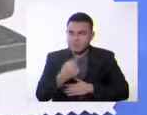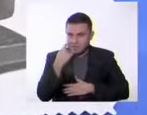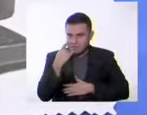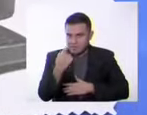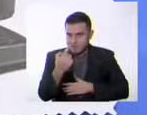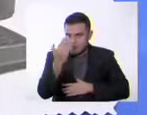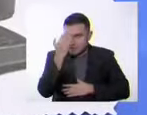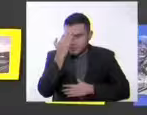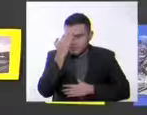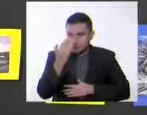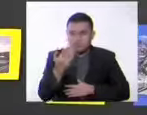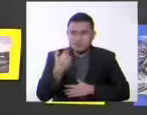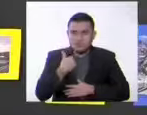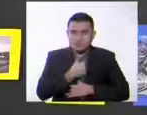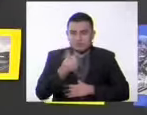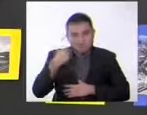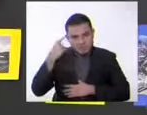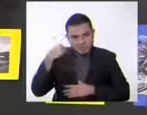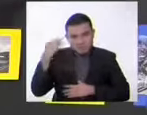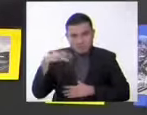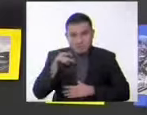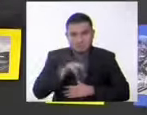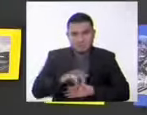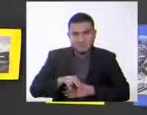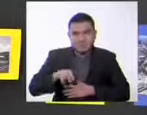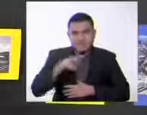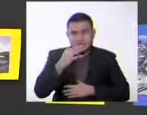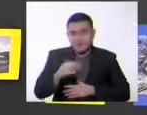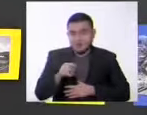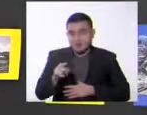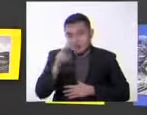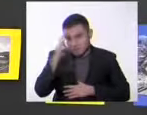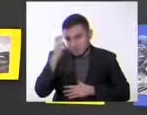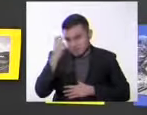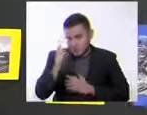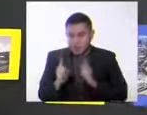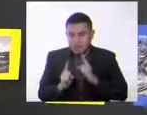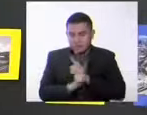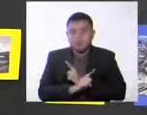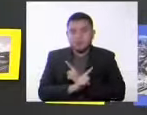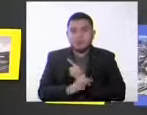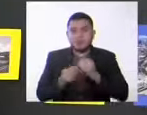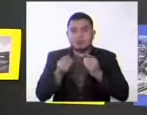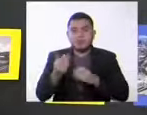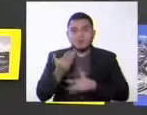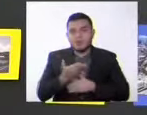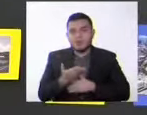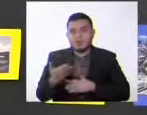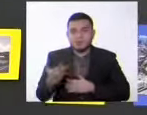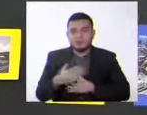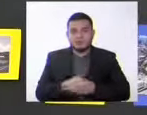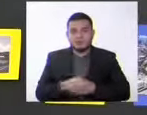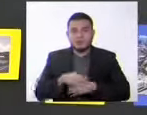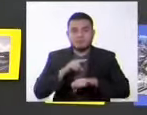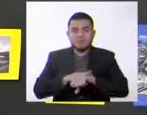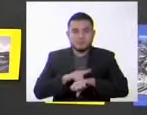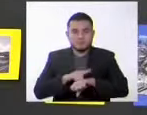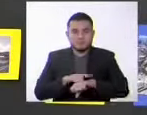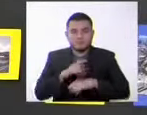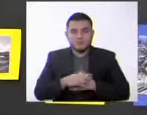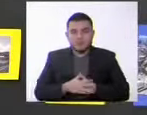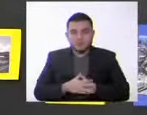entonces, amiguitos y amiguitas, esto significa la noción de cambio, cómo las cosas con el tiempo se